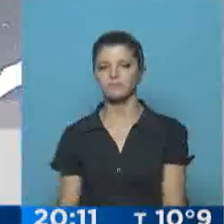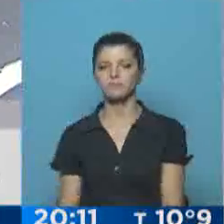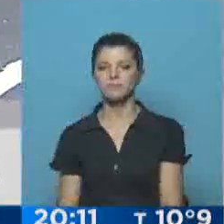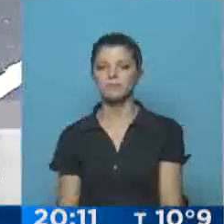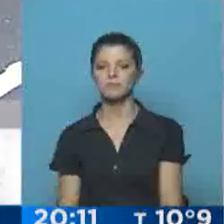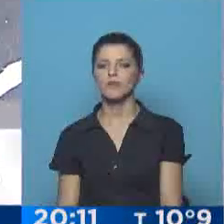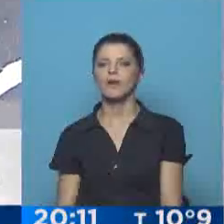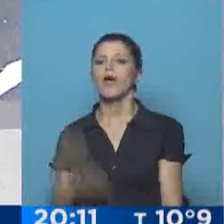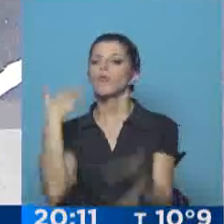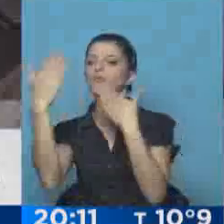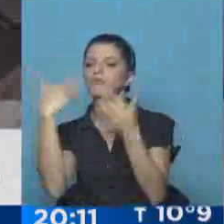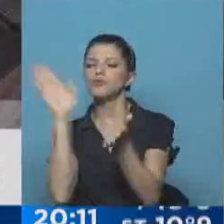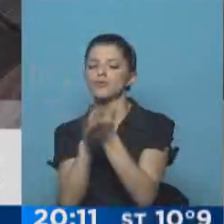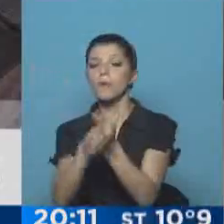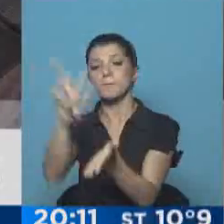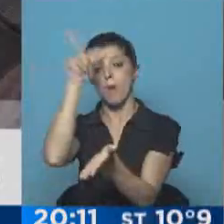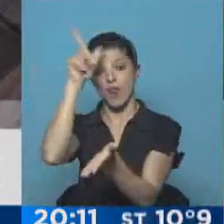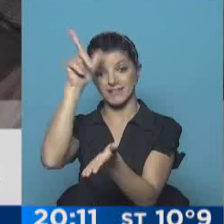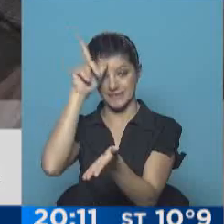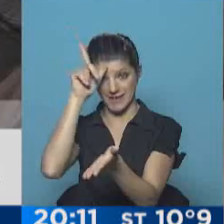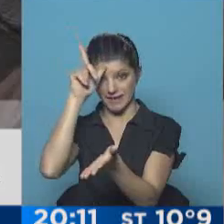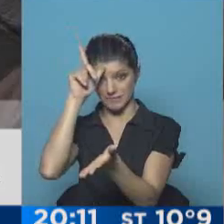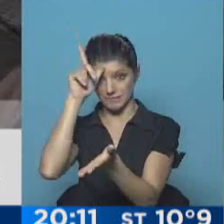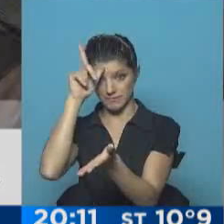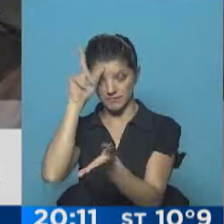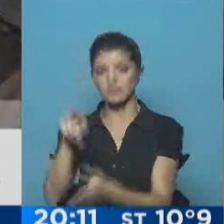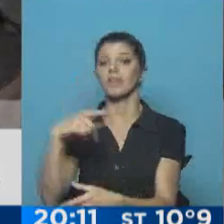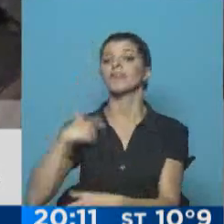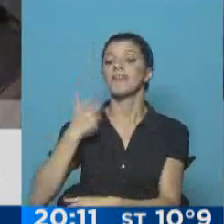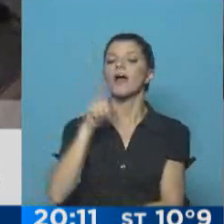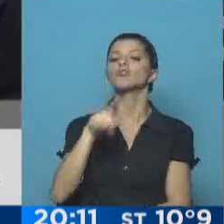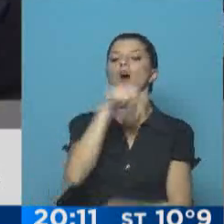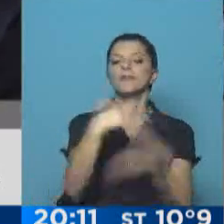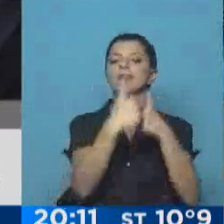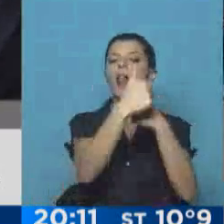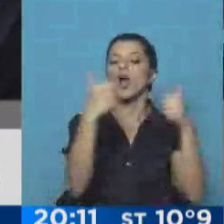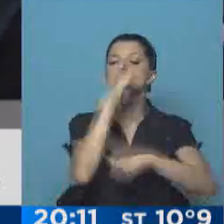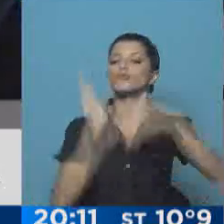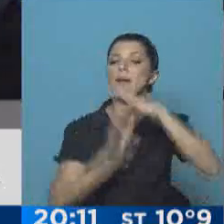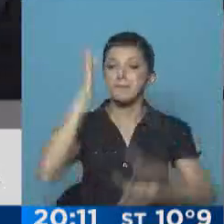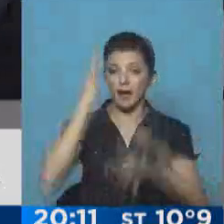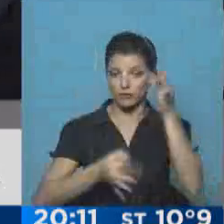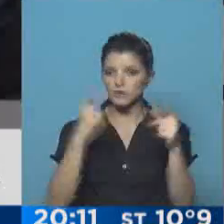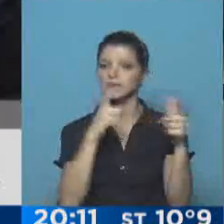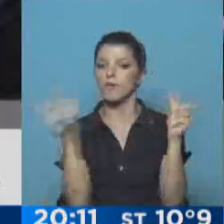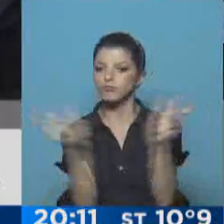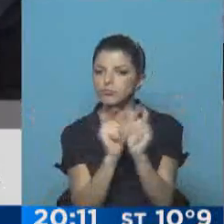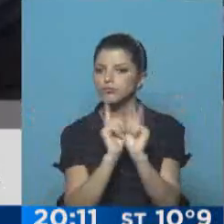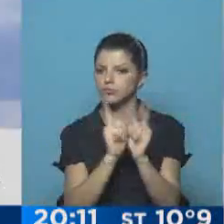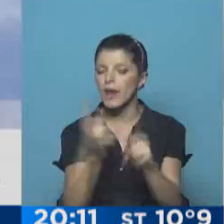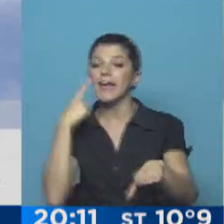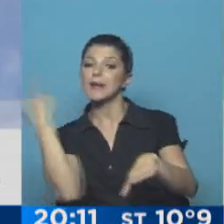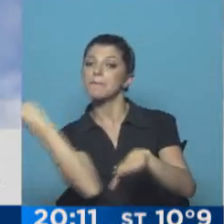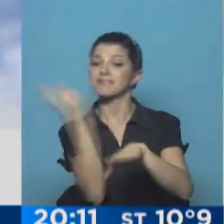Debaten la sindicalización de la policía. Las audiencias se realizan en la Corte Suprema de Justicia y participan